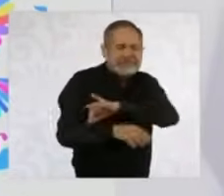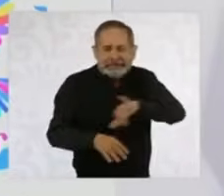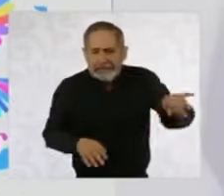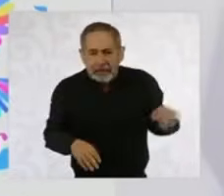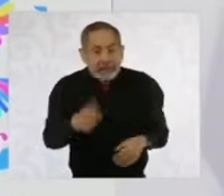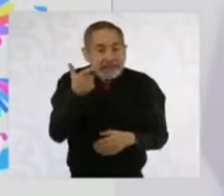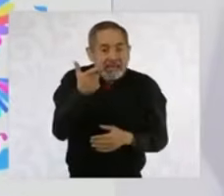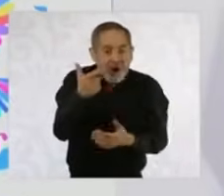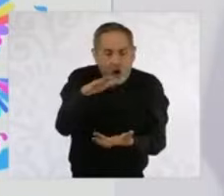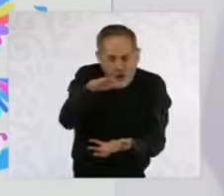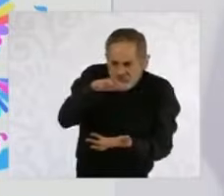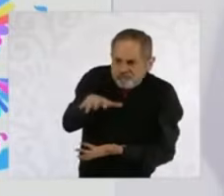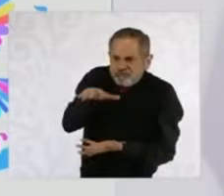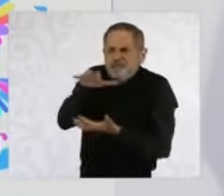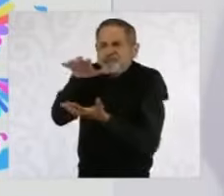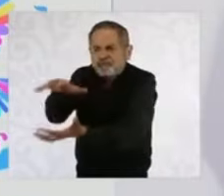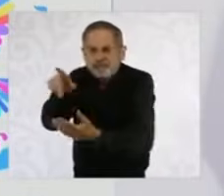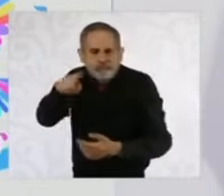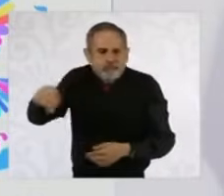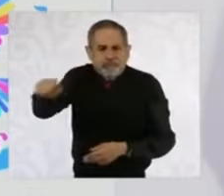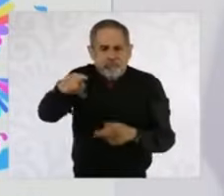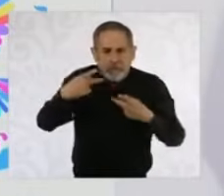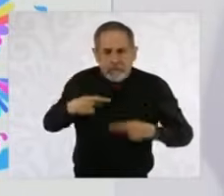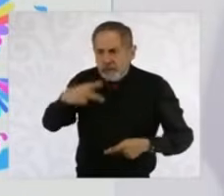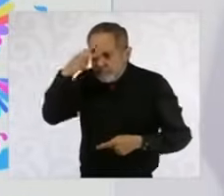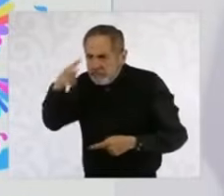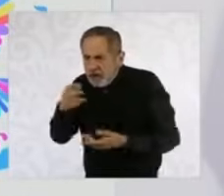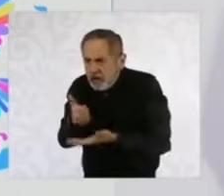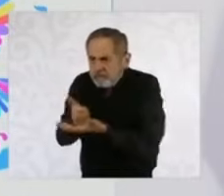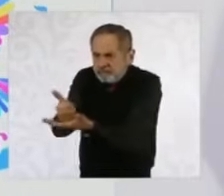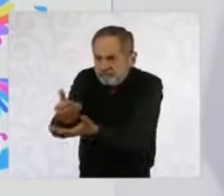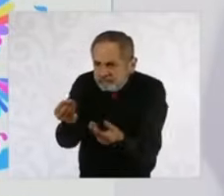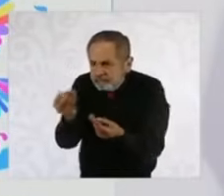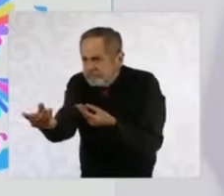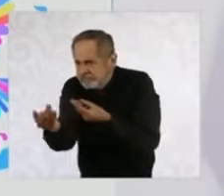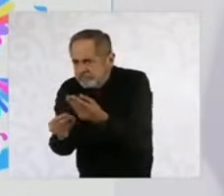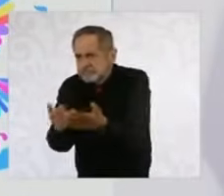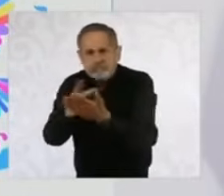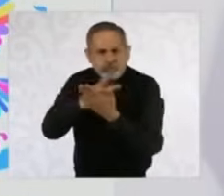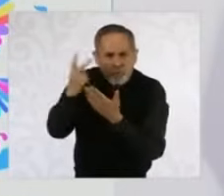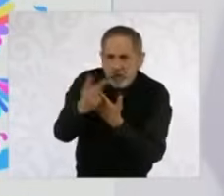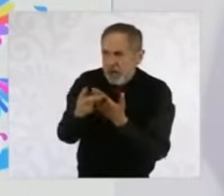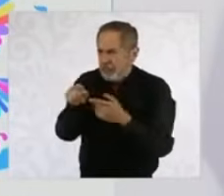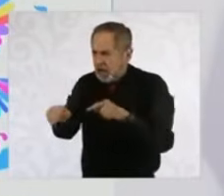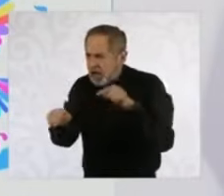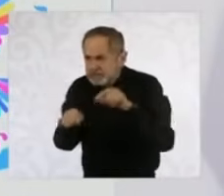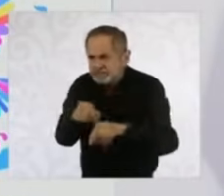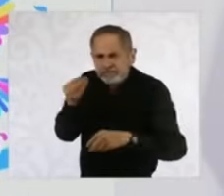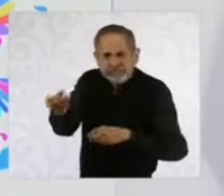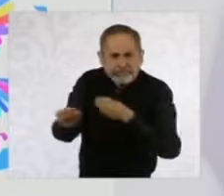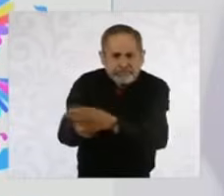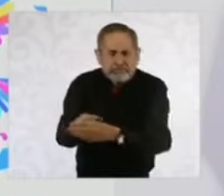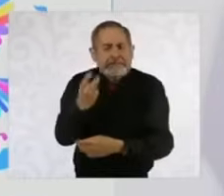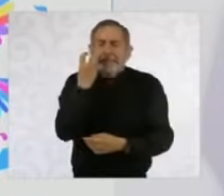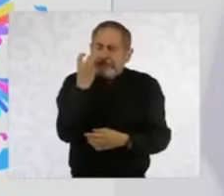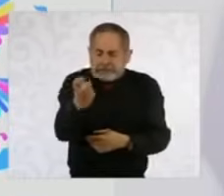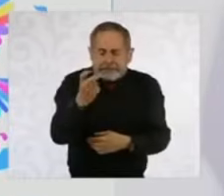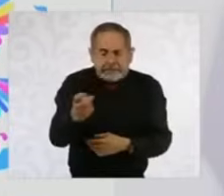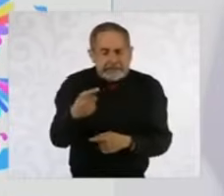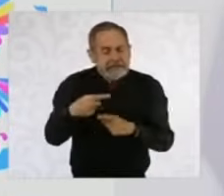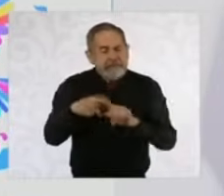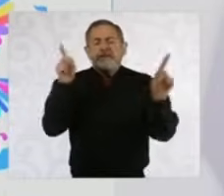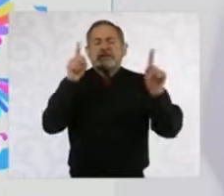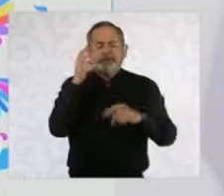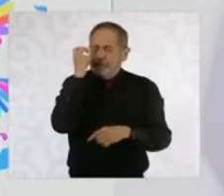públicos para beneficio del pueblo de México y de los grandes proyectos también estratégicos. Entonces, eso es lo que muestra